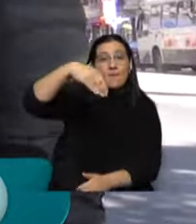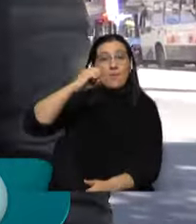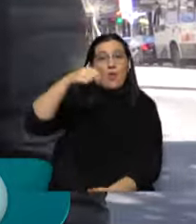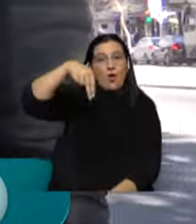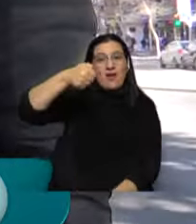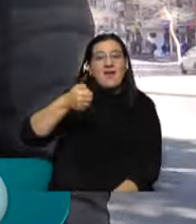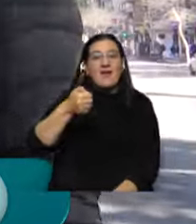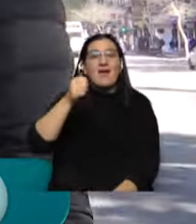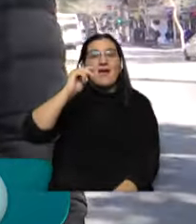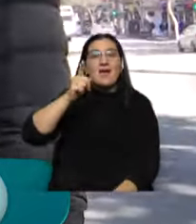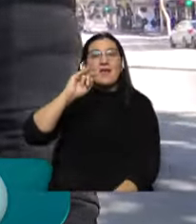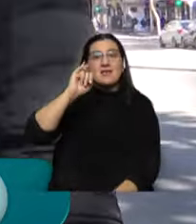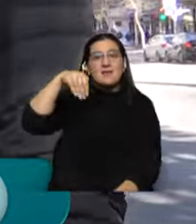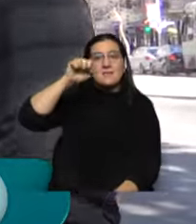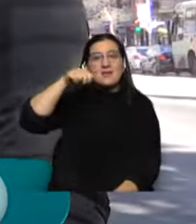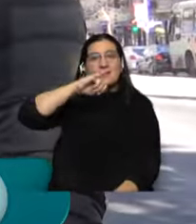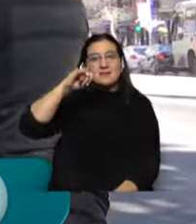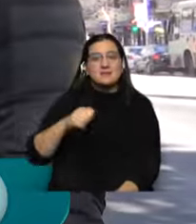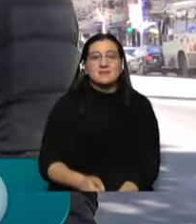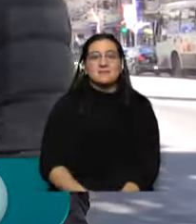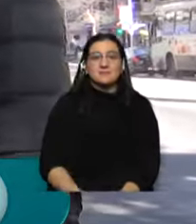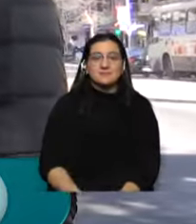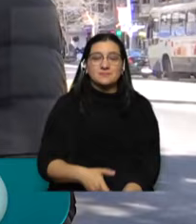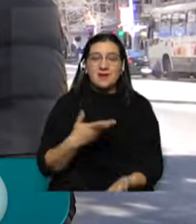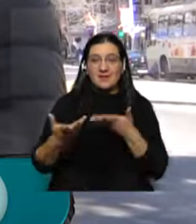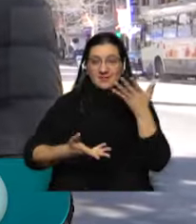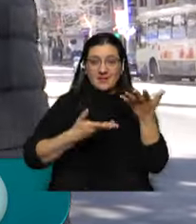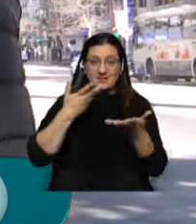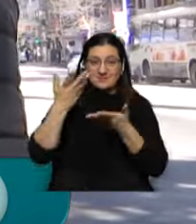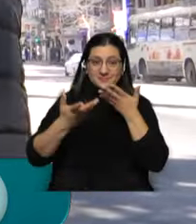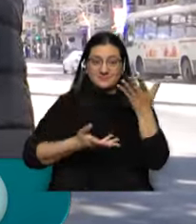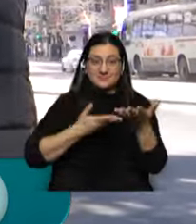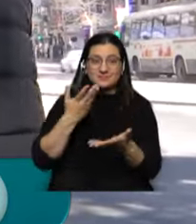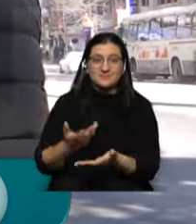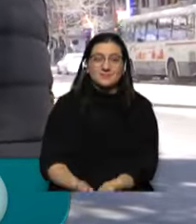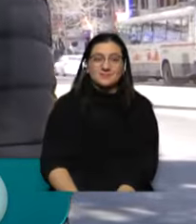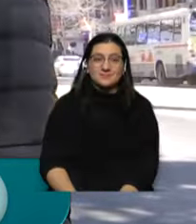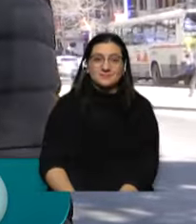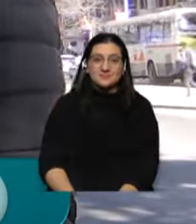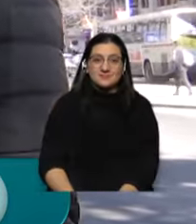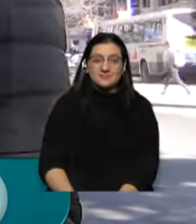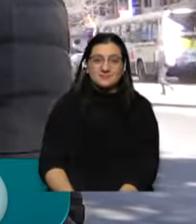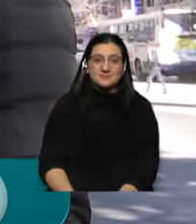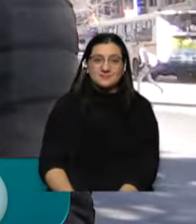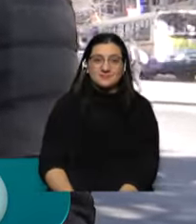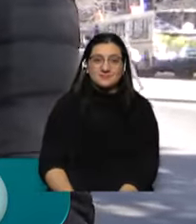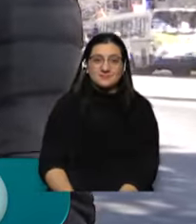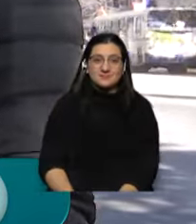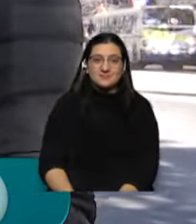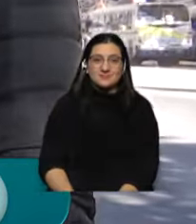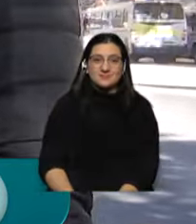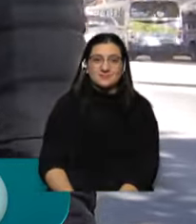Federal? A ver, viene. Bien. No la va, ¿eh?